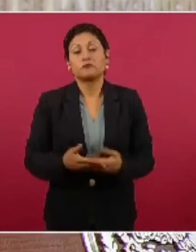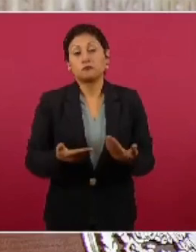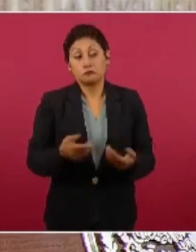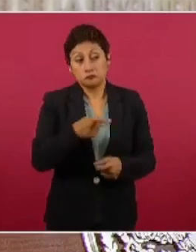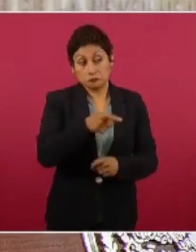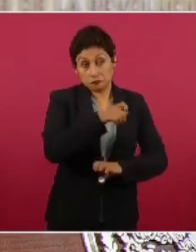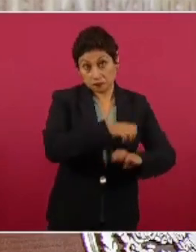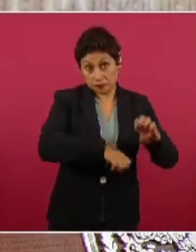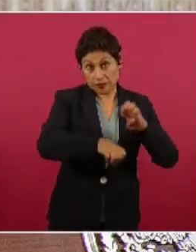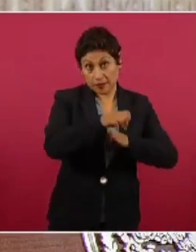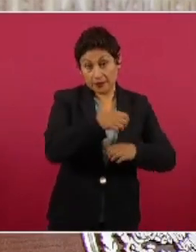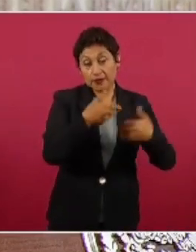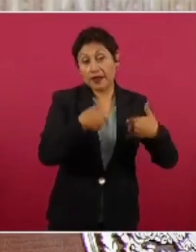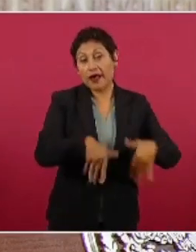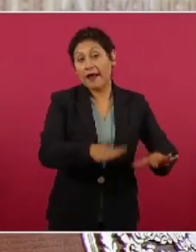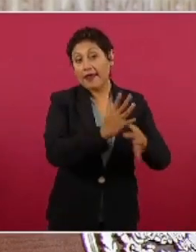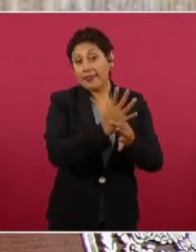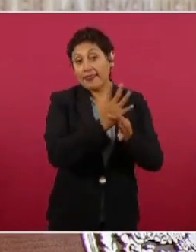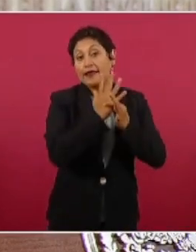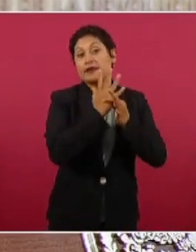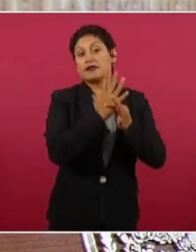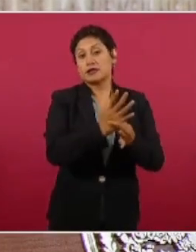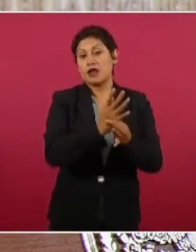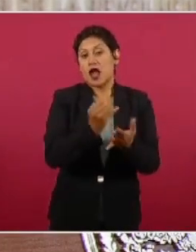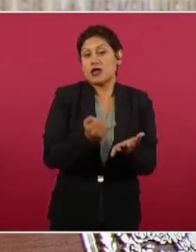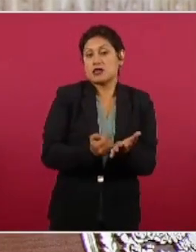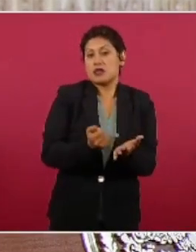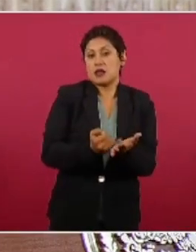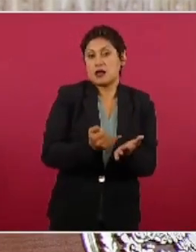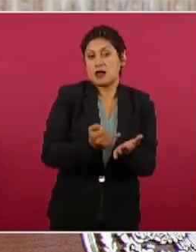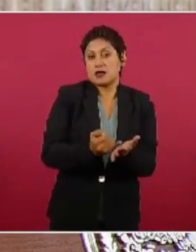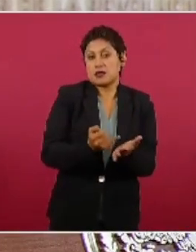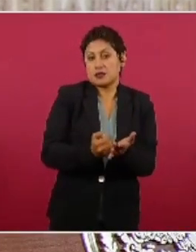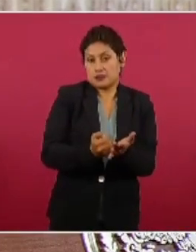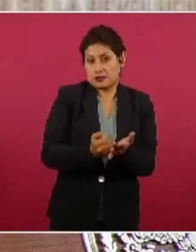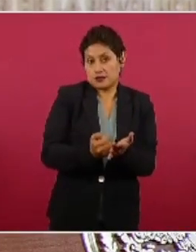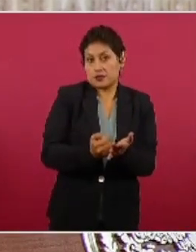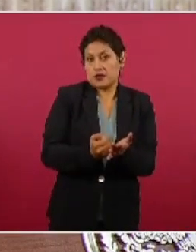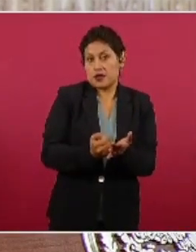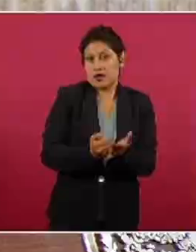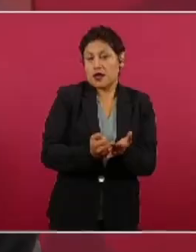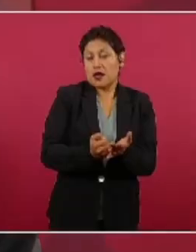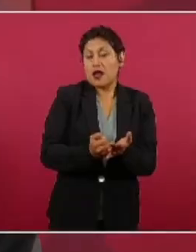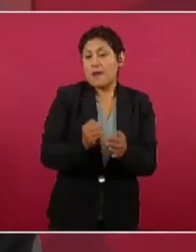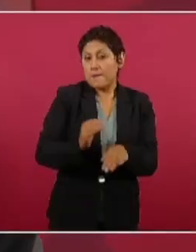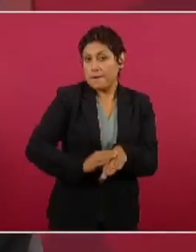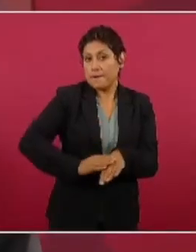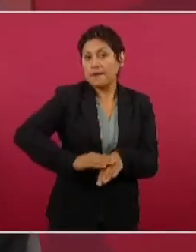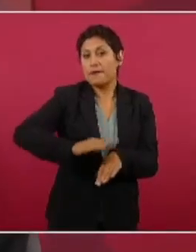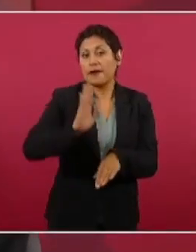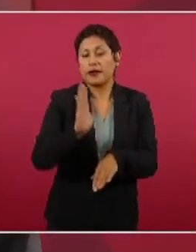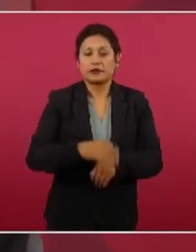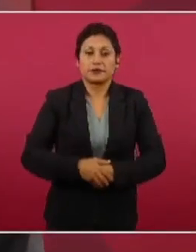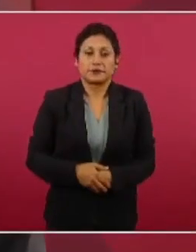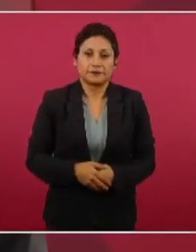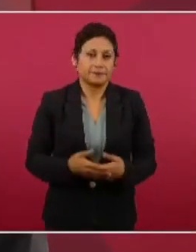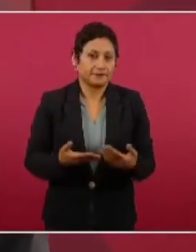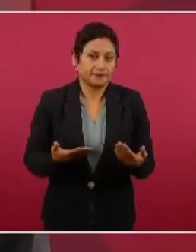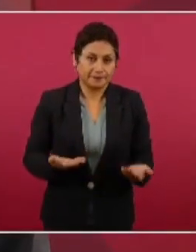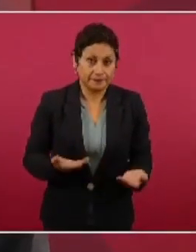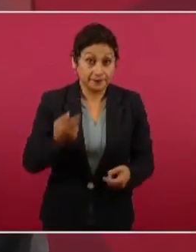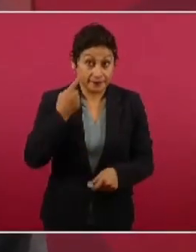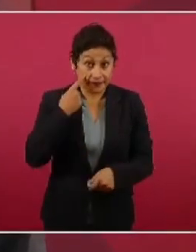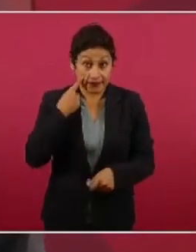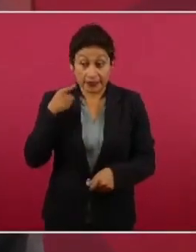ofrecía supuestamente más intereses. El que dinero del presupuesto vaya a